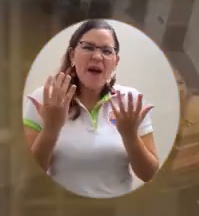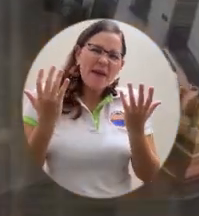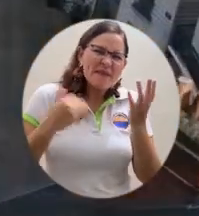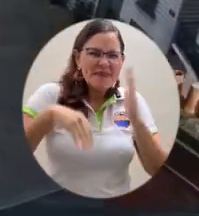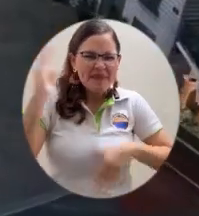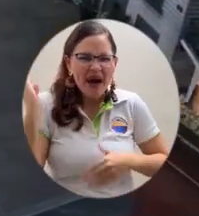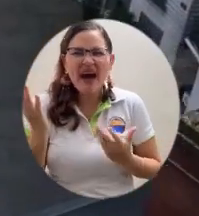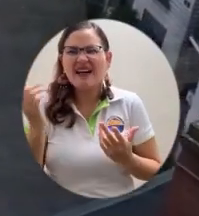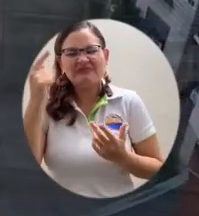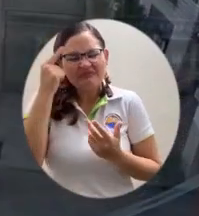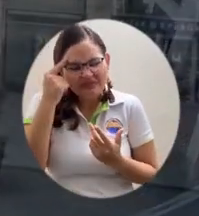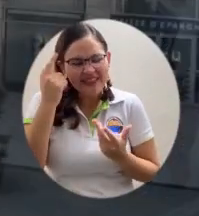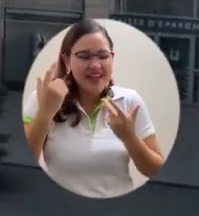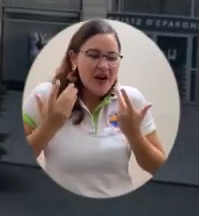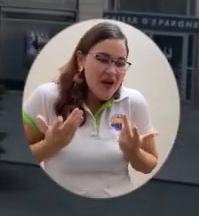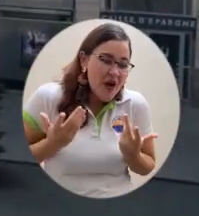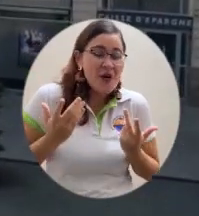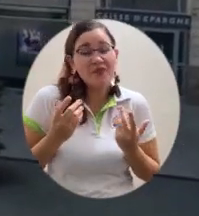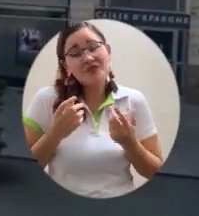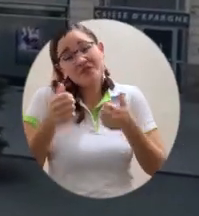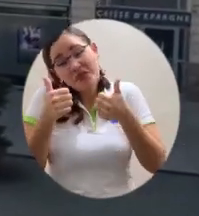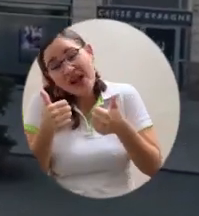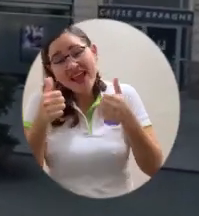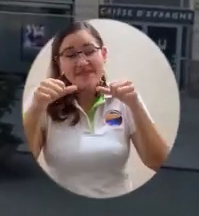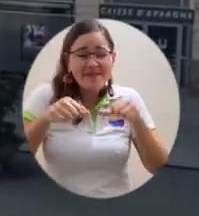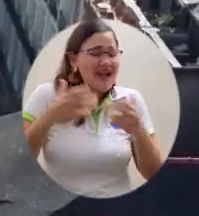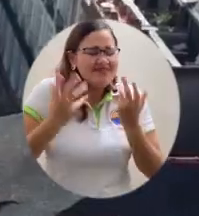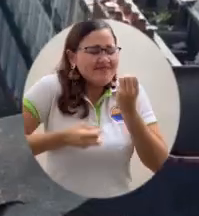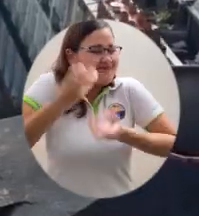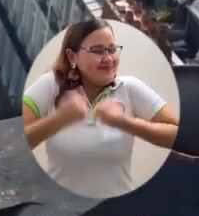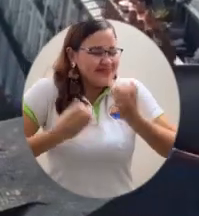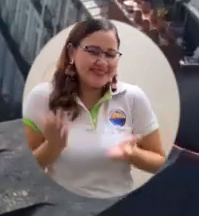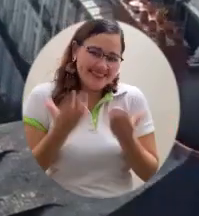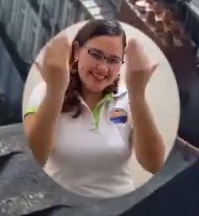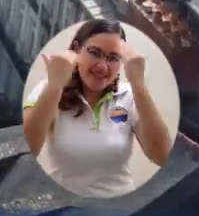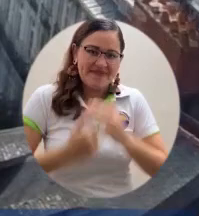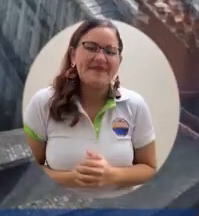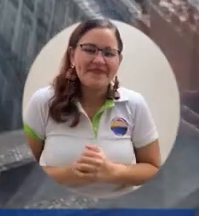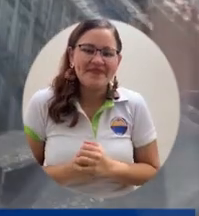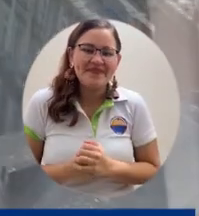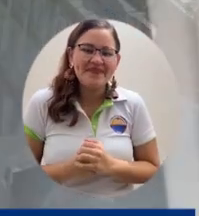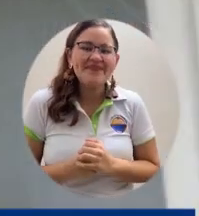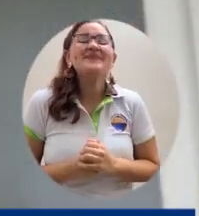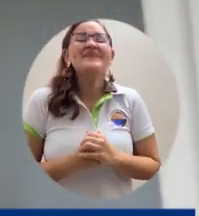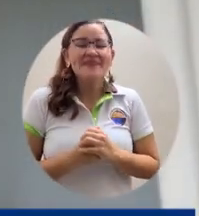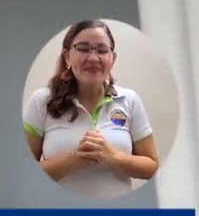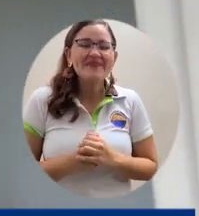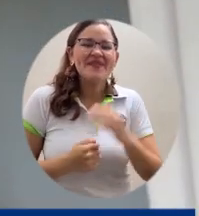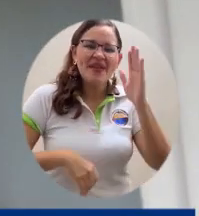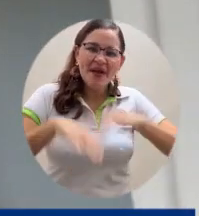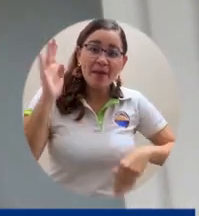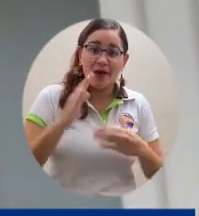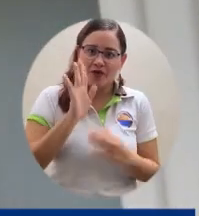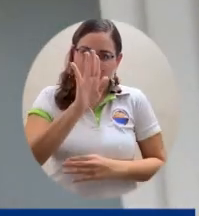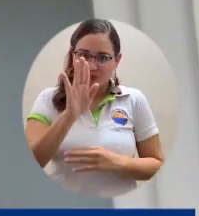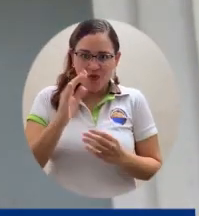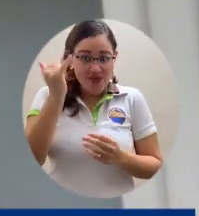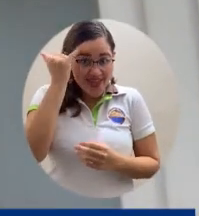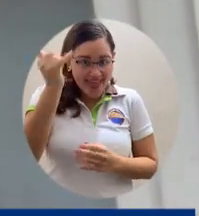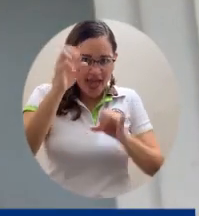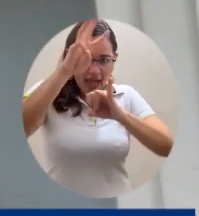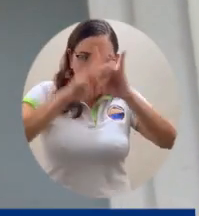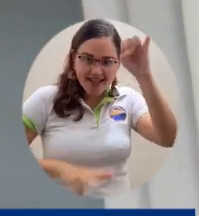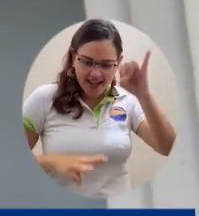que hemos pasado, por todas las cosas buenas, también por las cosas malas. Y hace poco estuve realizando un video con Instagram